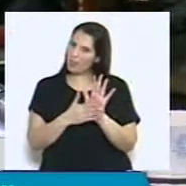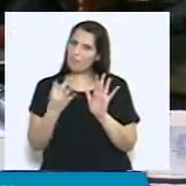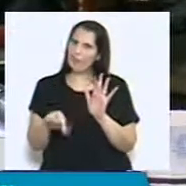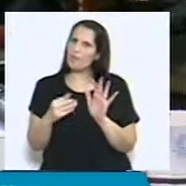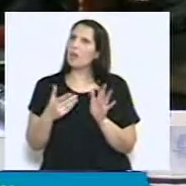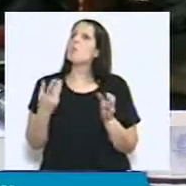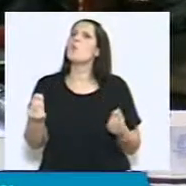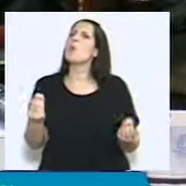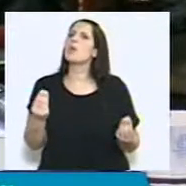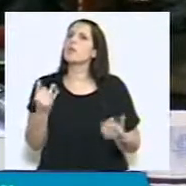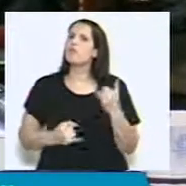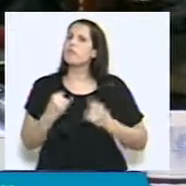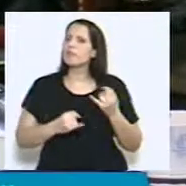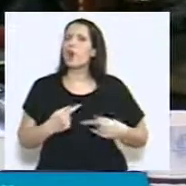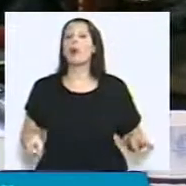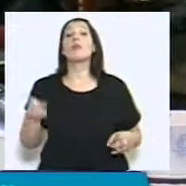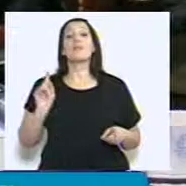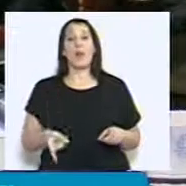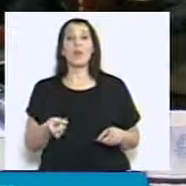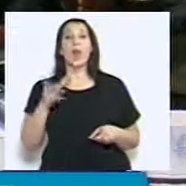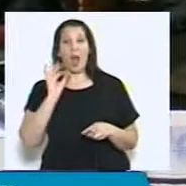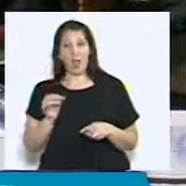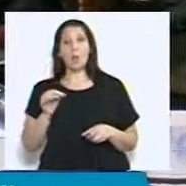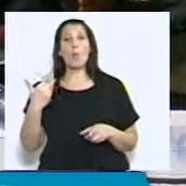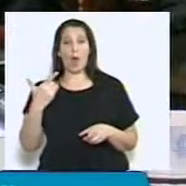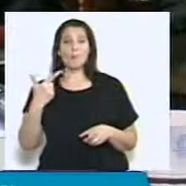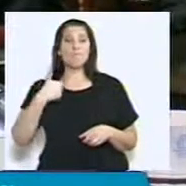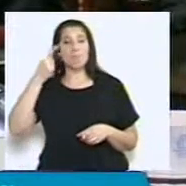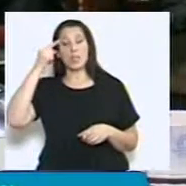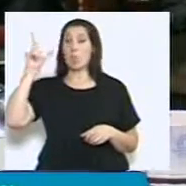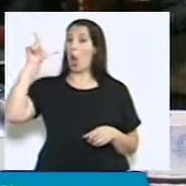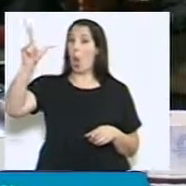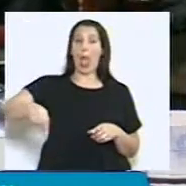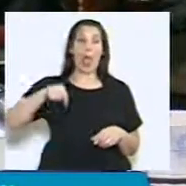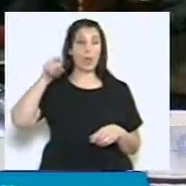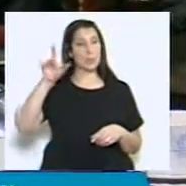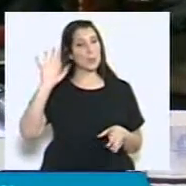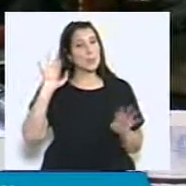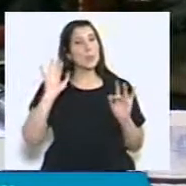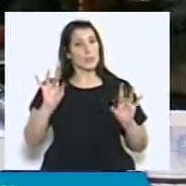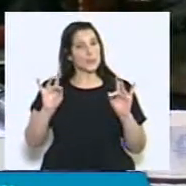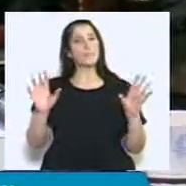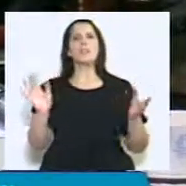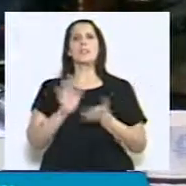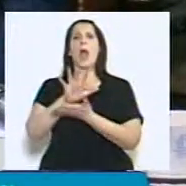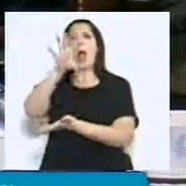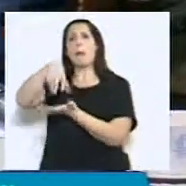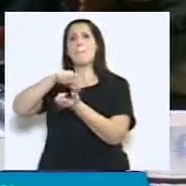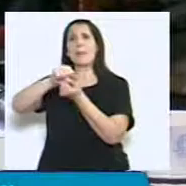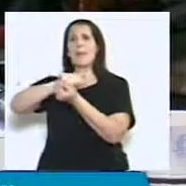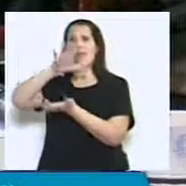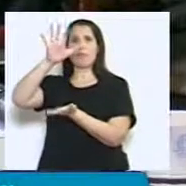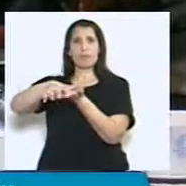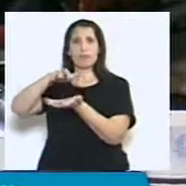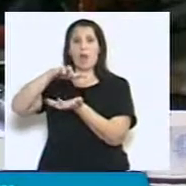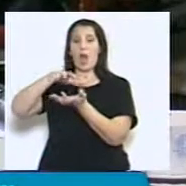previendo un hecho que podría suceder, pero que lo vemos muy lejano, que sea la disolución de esta empresa nueva, empresa